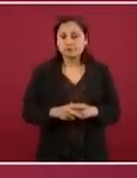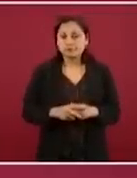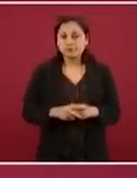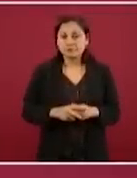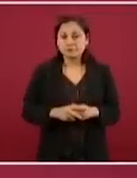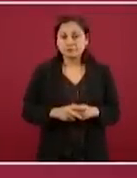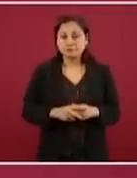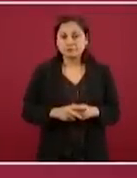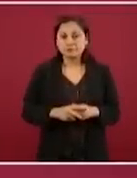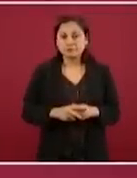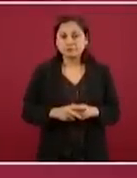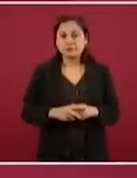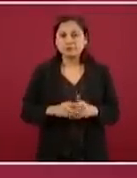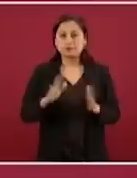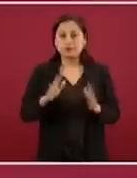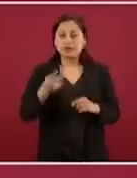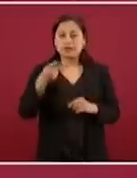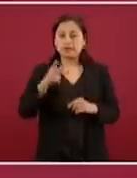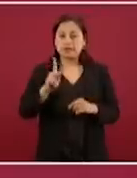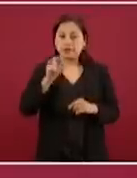43.6. Todavía no llegamos